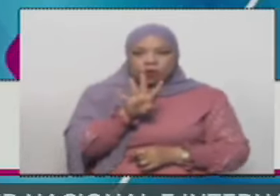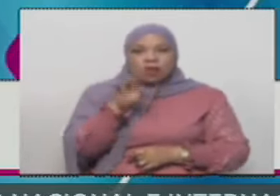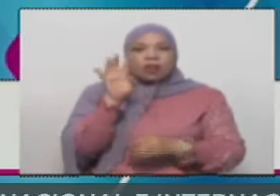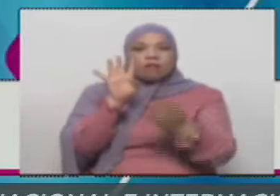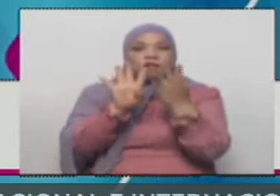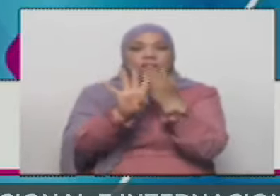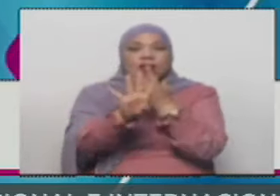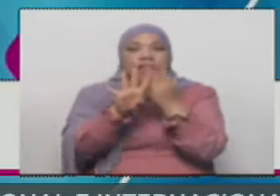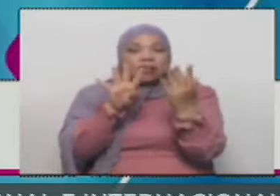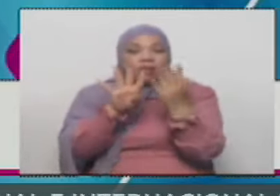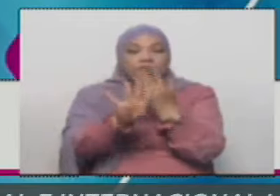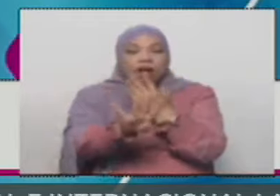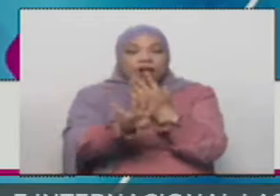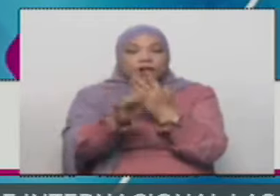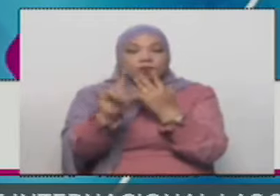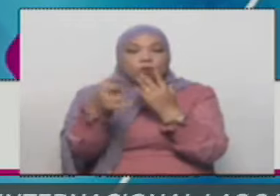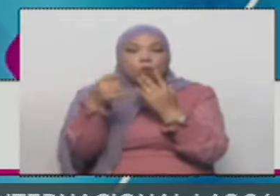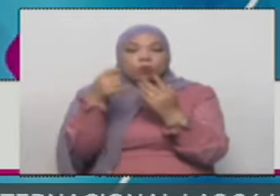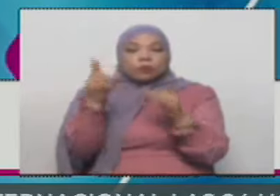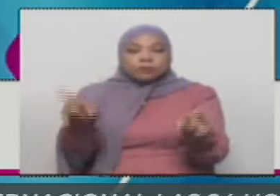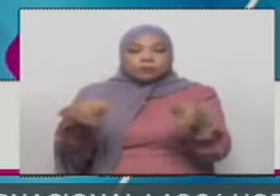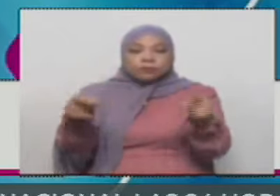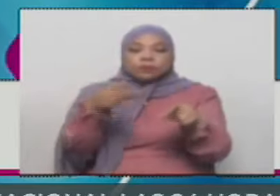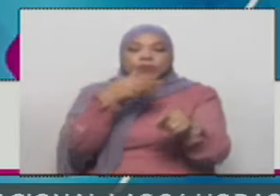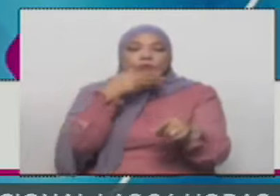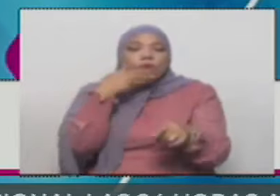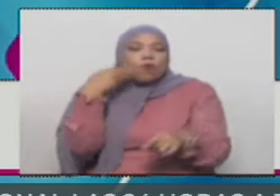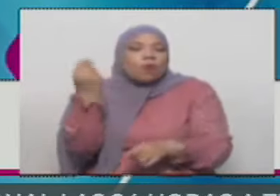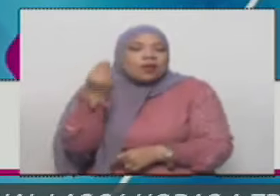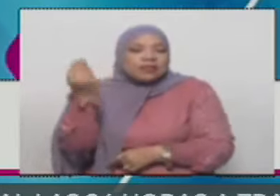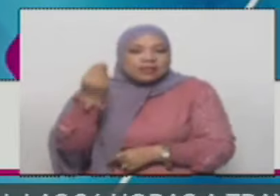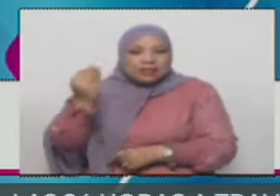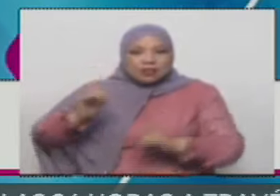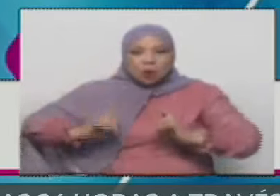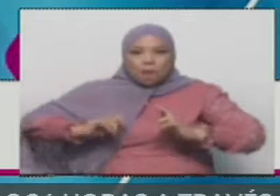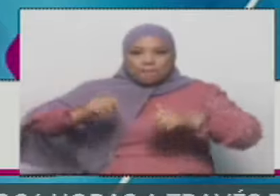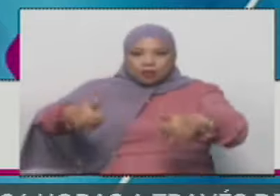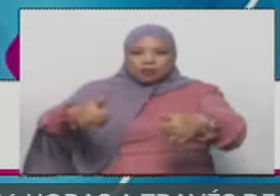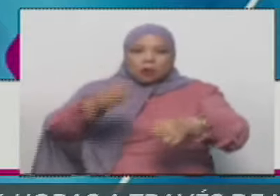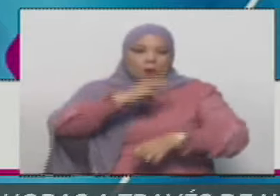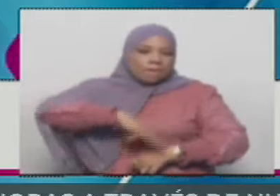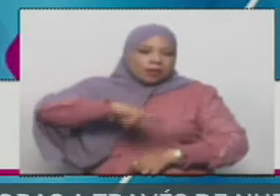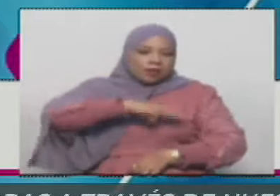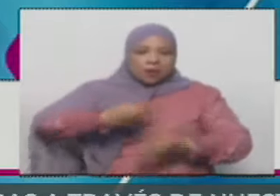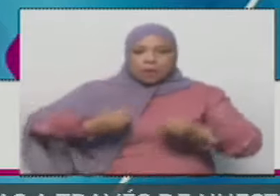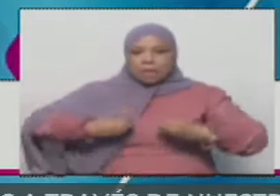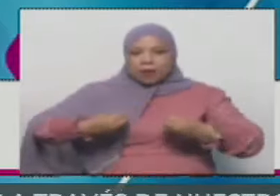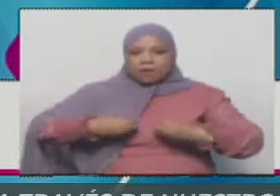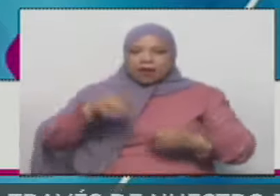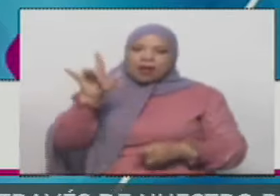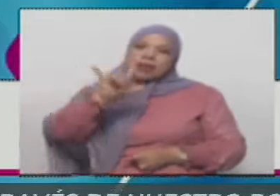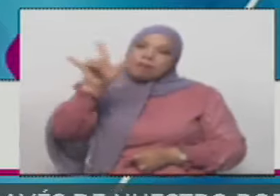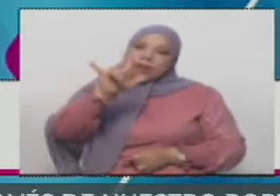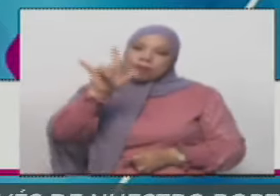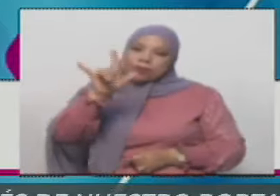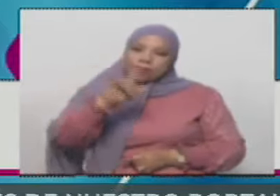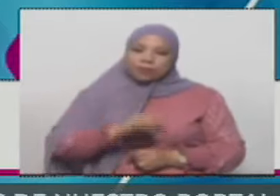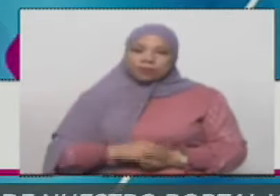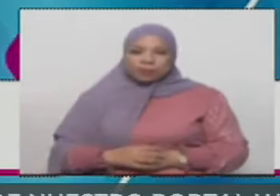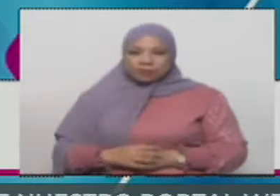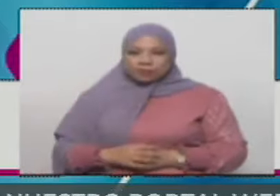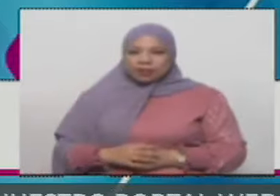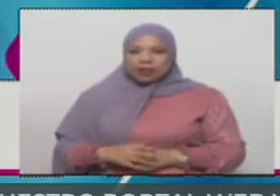festival de la muy joven, naciente gran misión Viva Venezuela, mi patria querida? Por todo lo